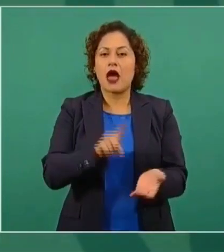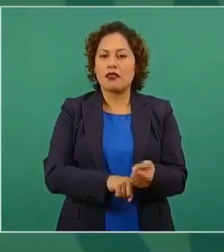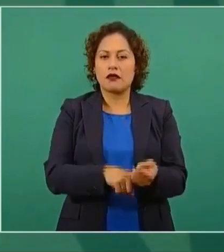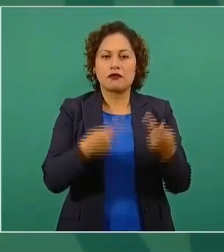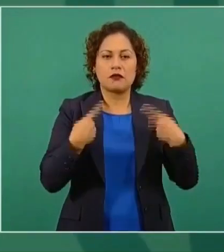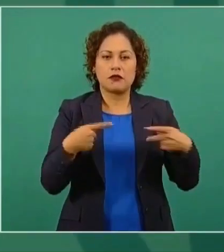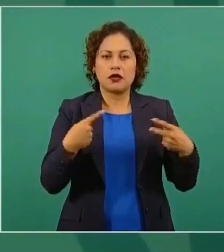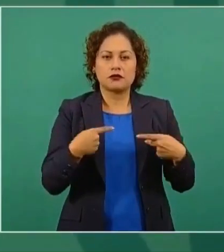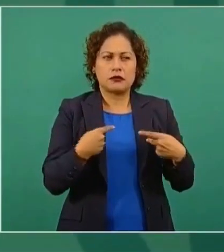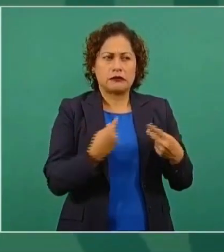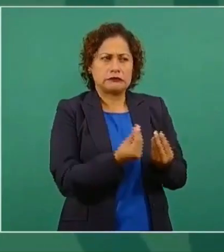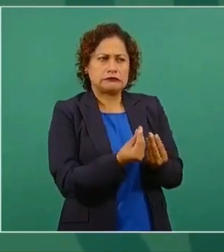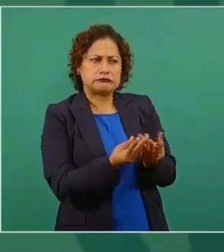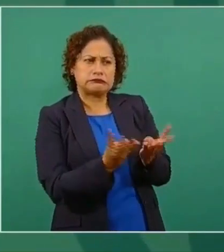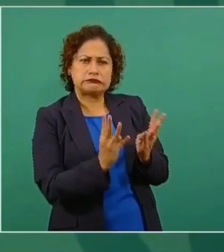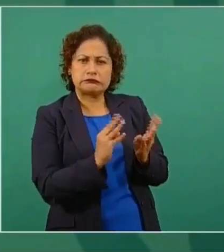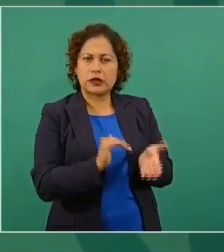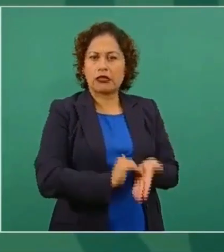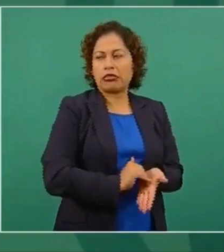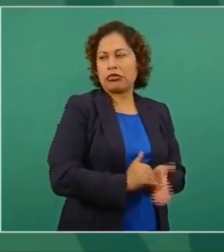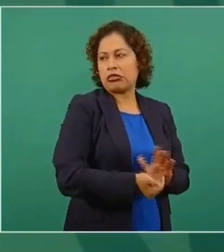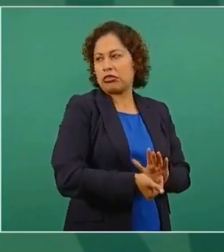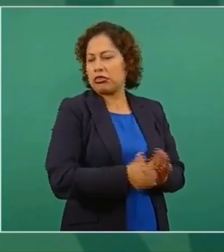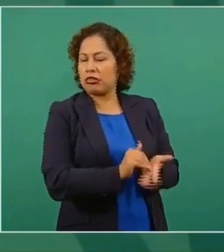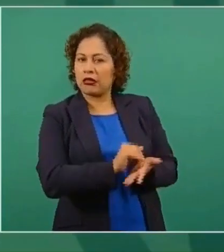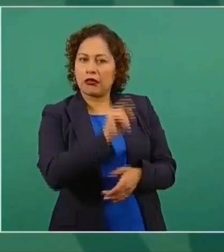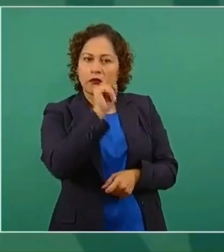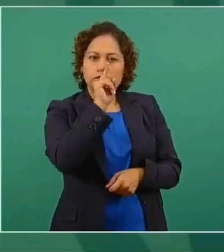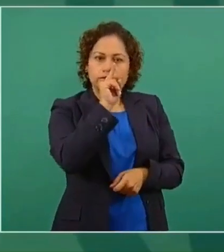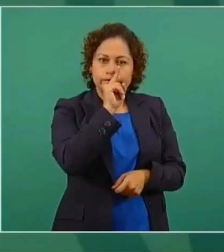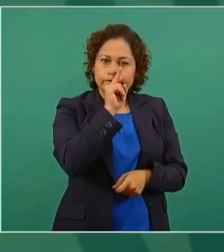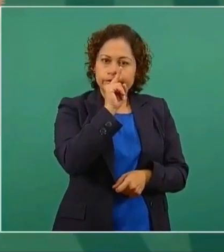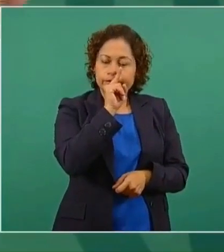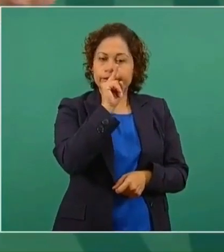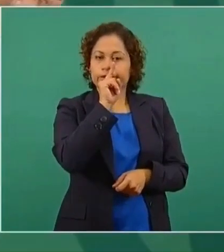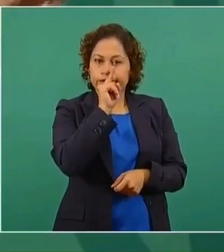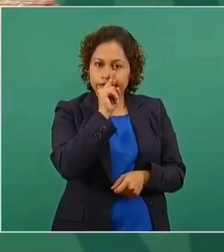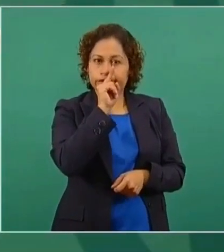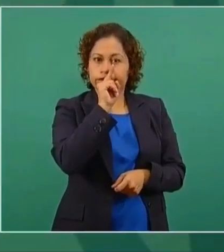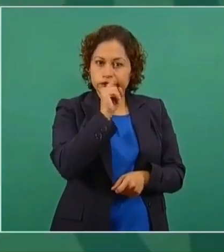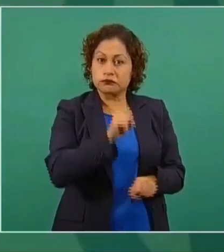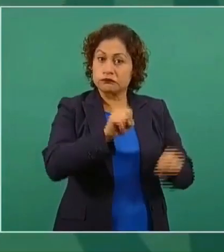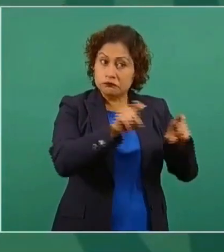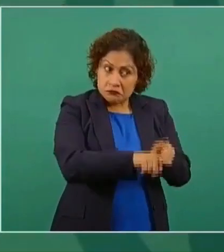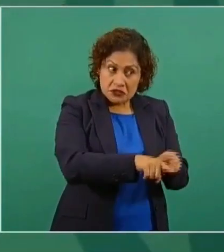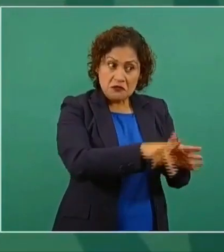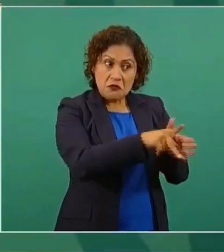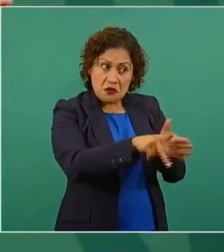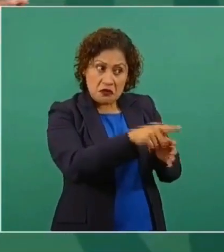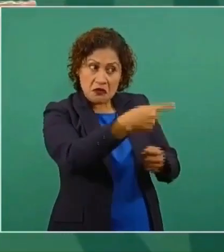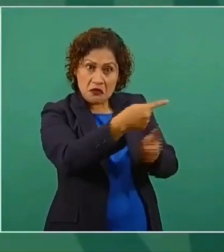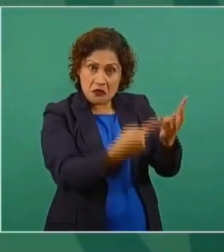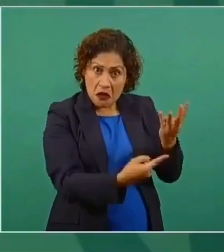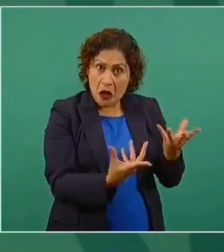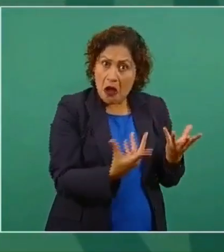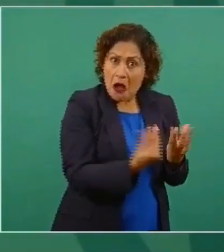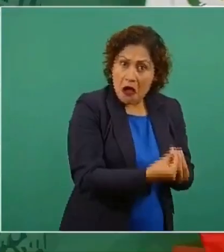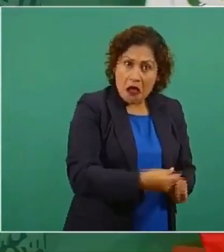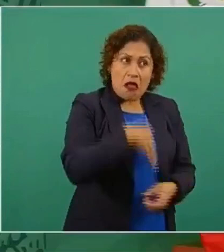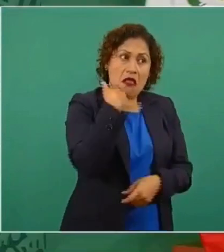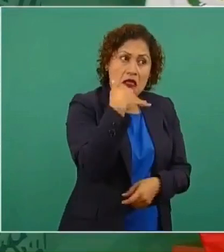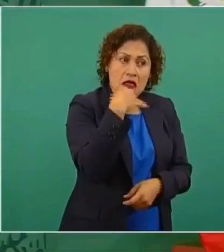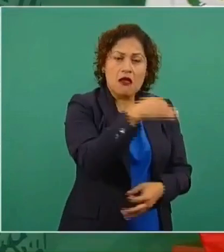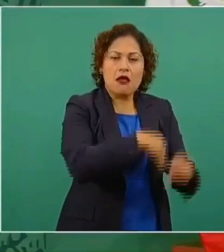total, absoluta de los medios de información. Todos